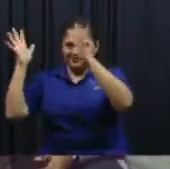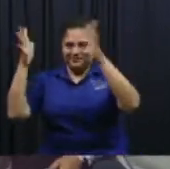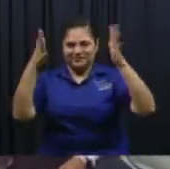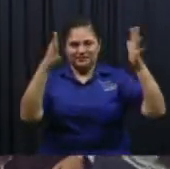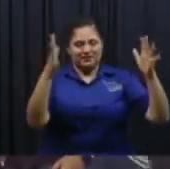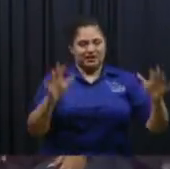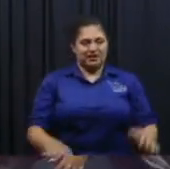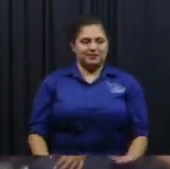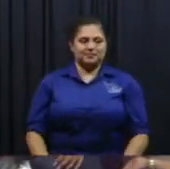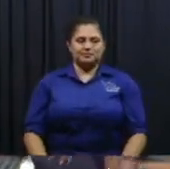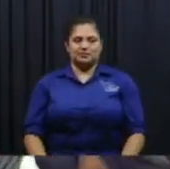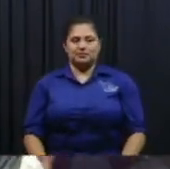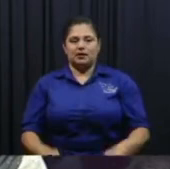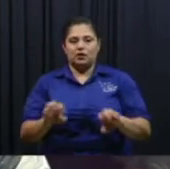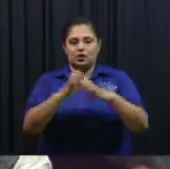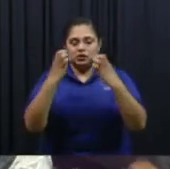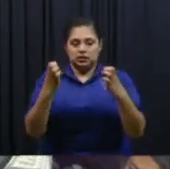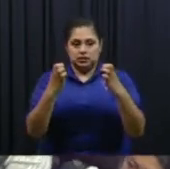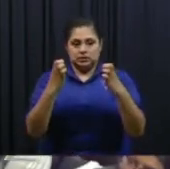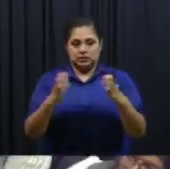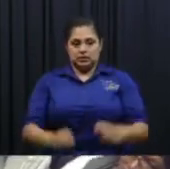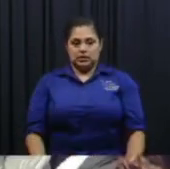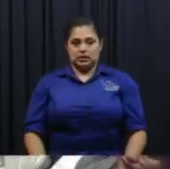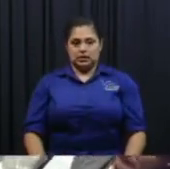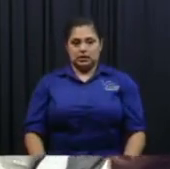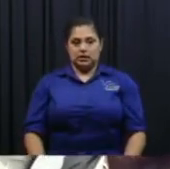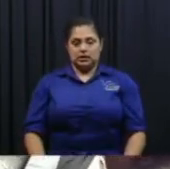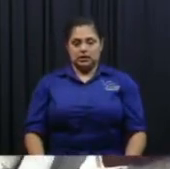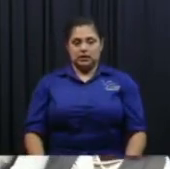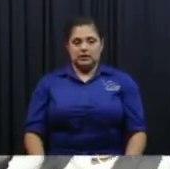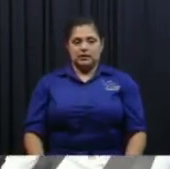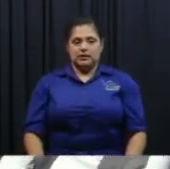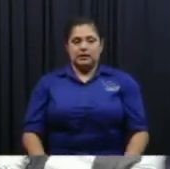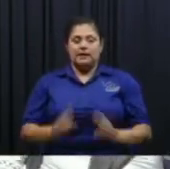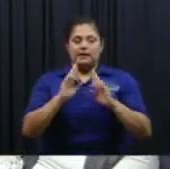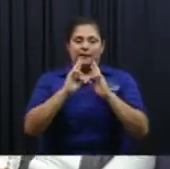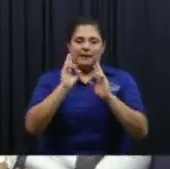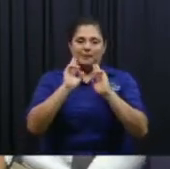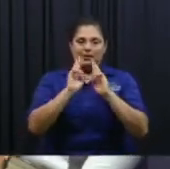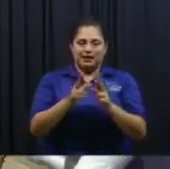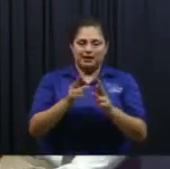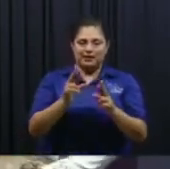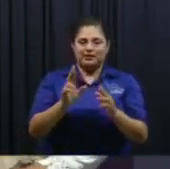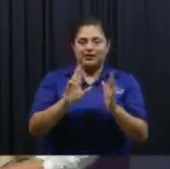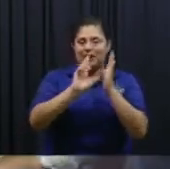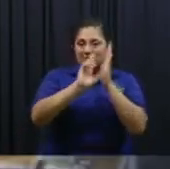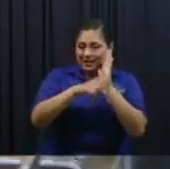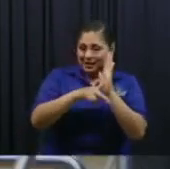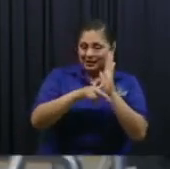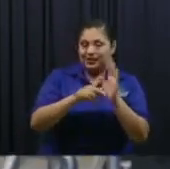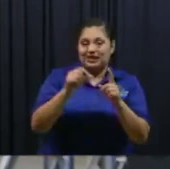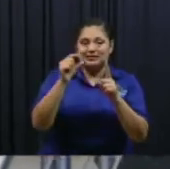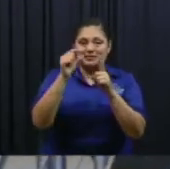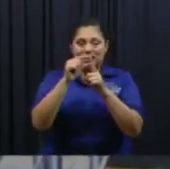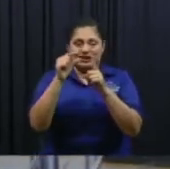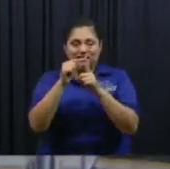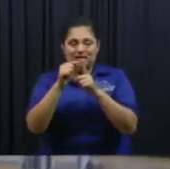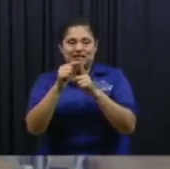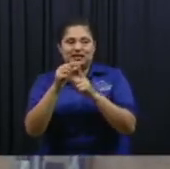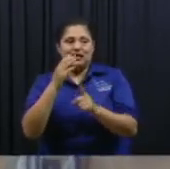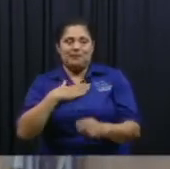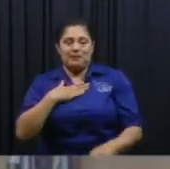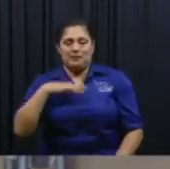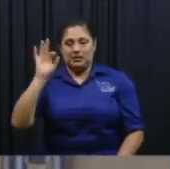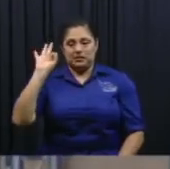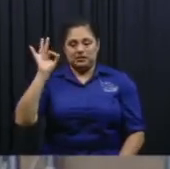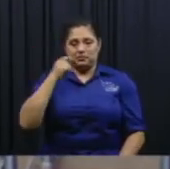Así que tomando las palabras que mi pastor dijo en esa oportunidad Y esa gran enseñanza le digo